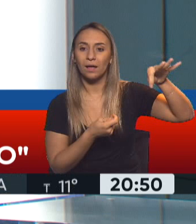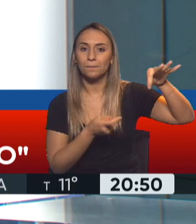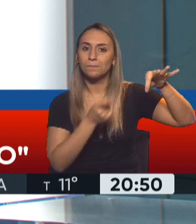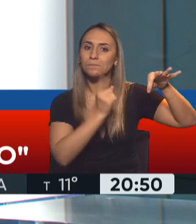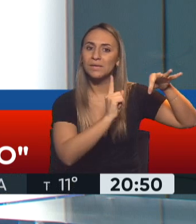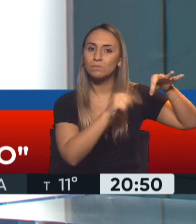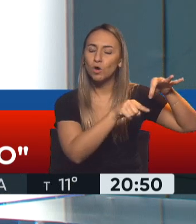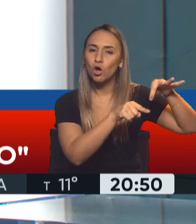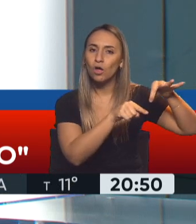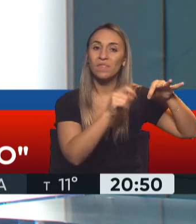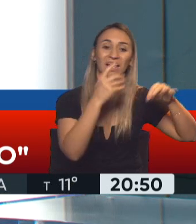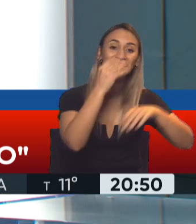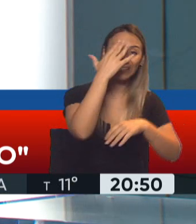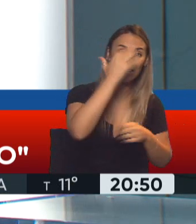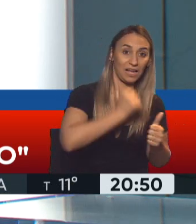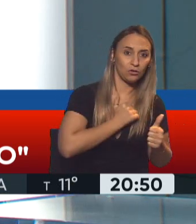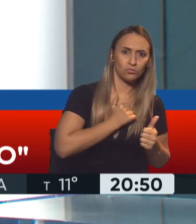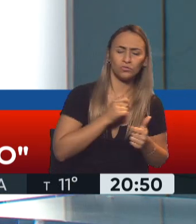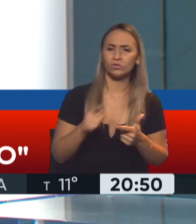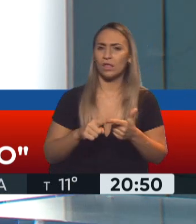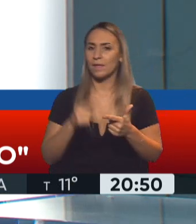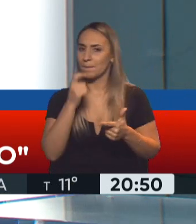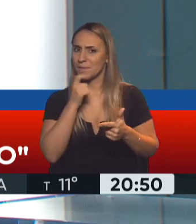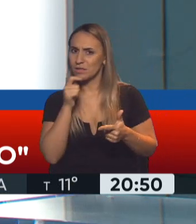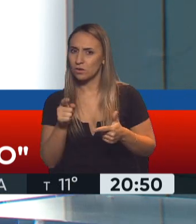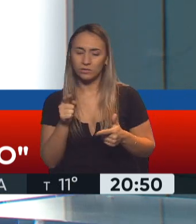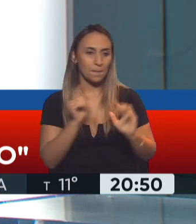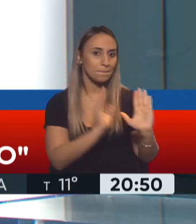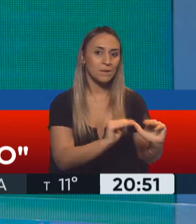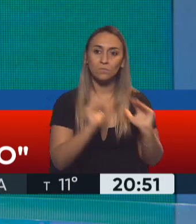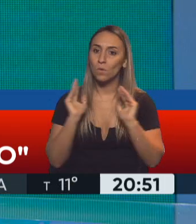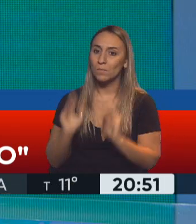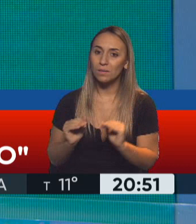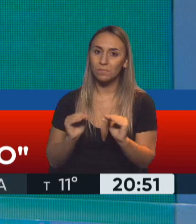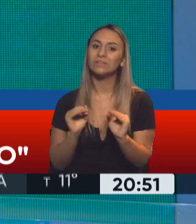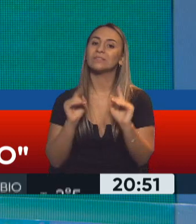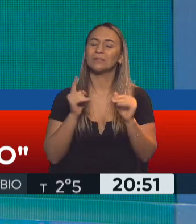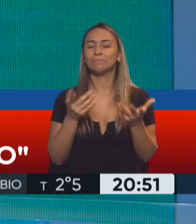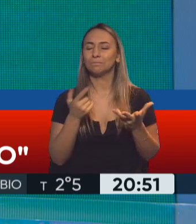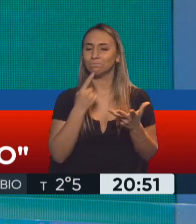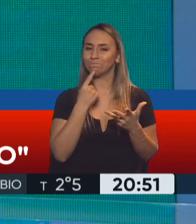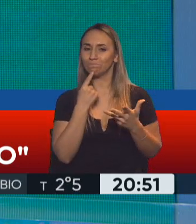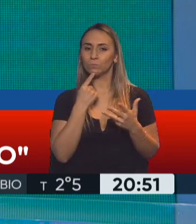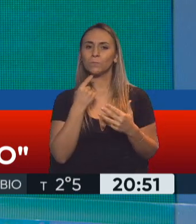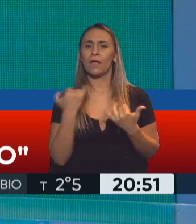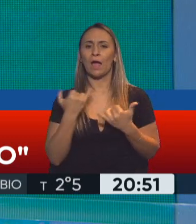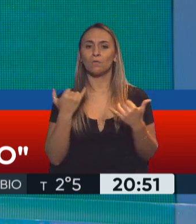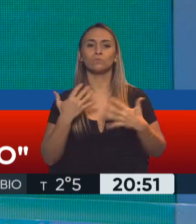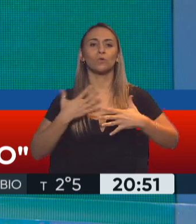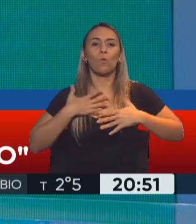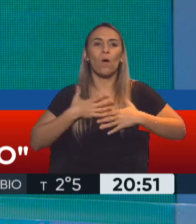cruz que en mendoza los mismos webs y si sospecha que tenía un cuerpo un esqueleto